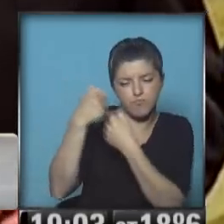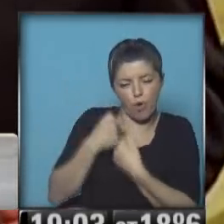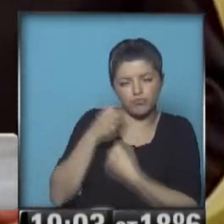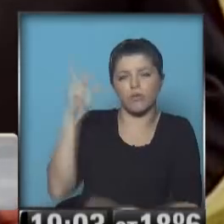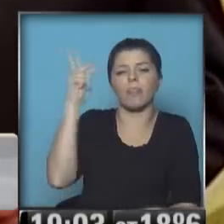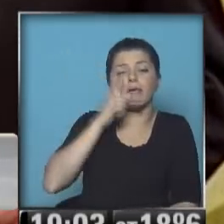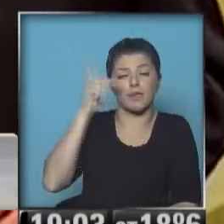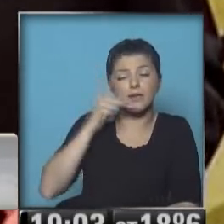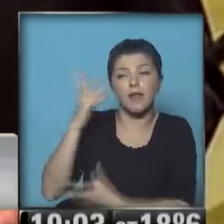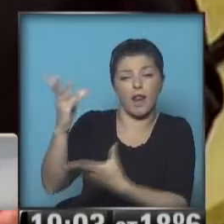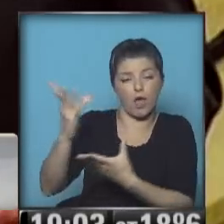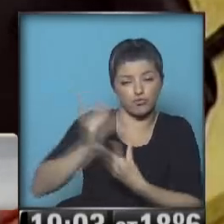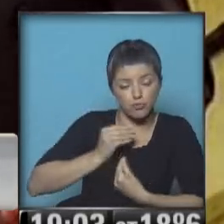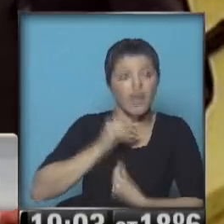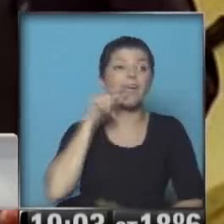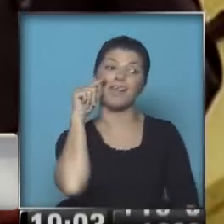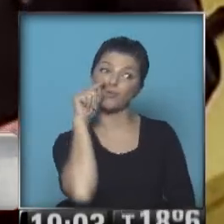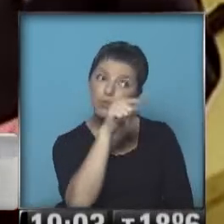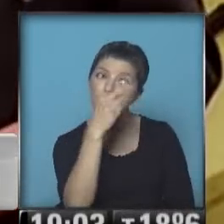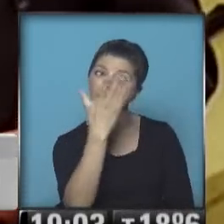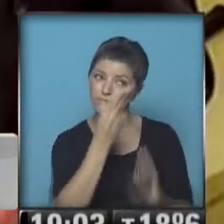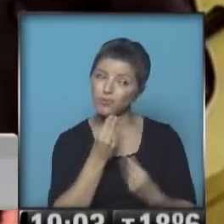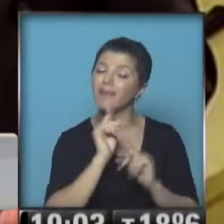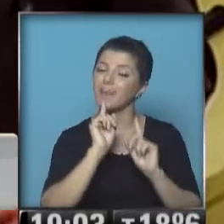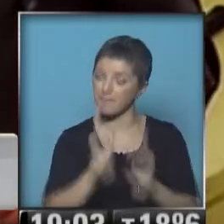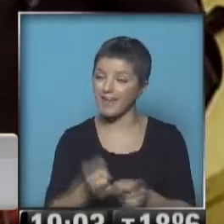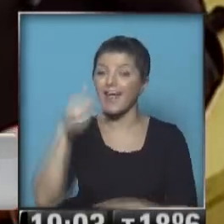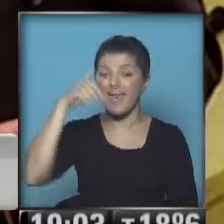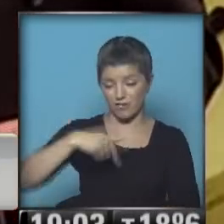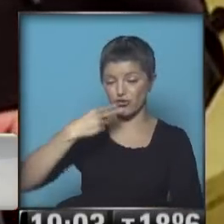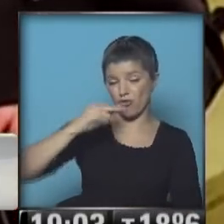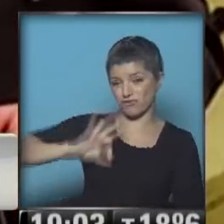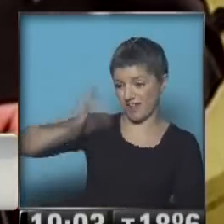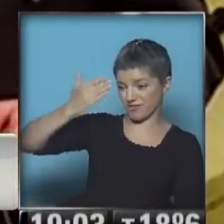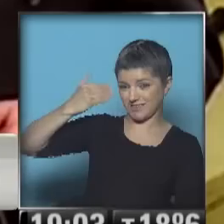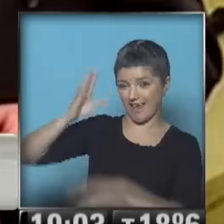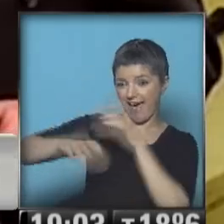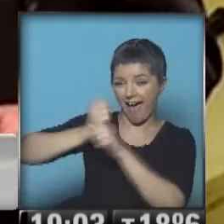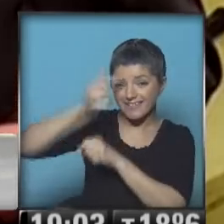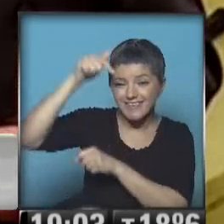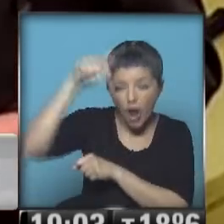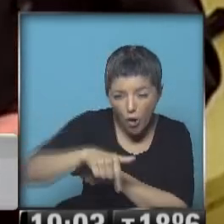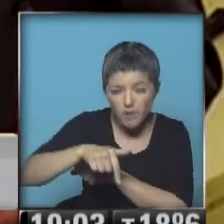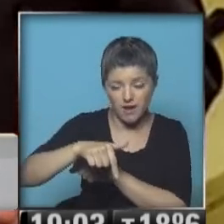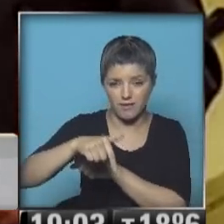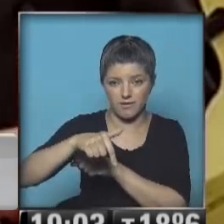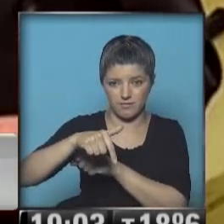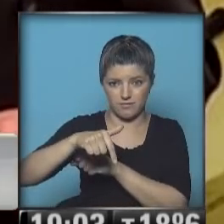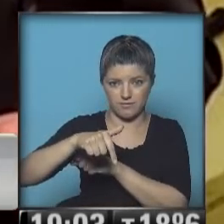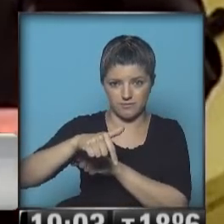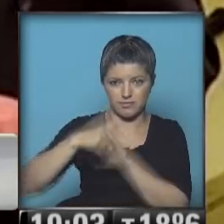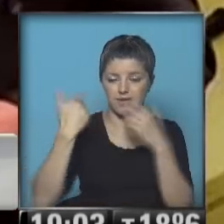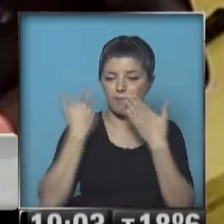Néstor Kirchner, y a tu ayuda, Cristina, estos 11 años hemos inaugurado en